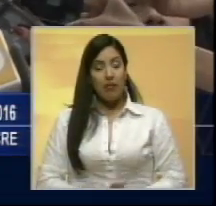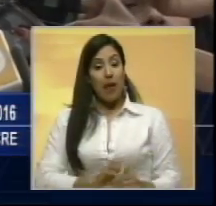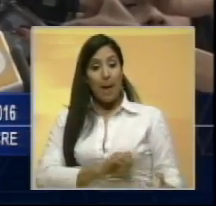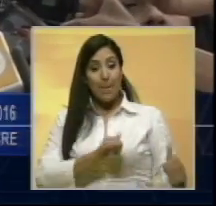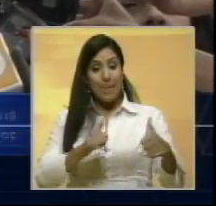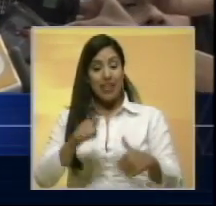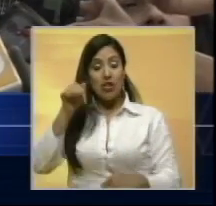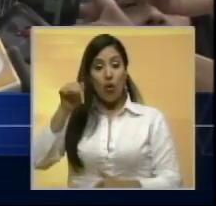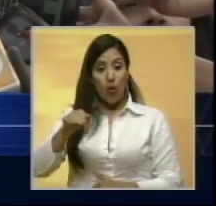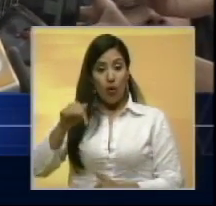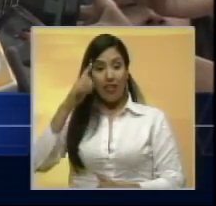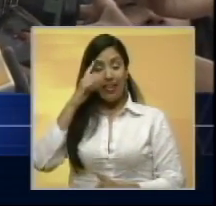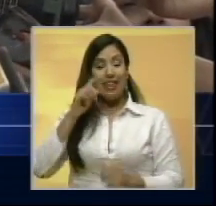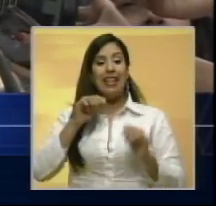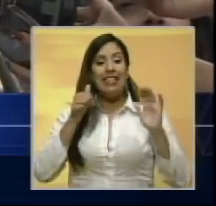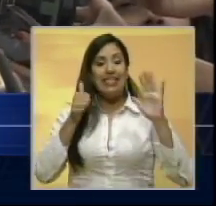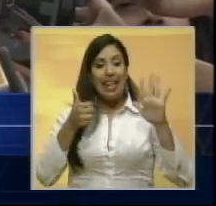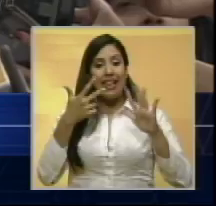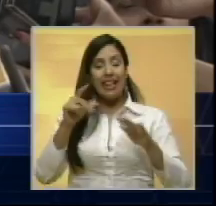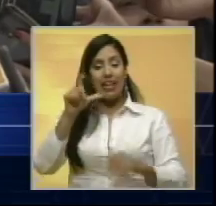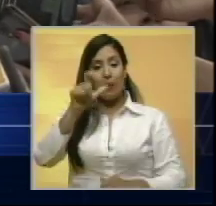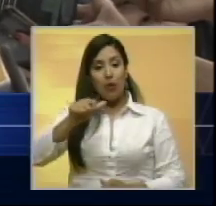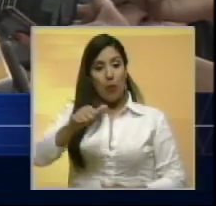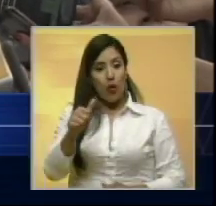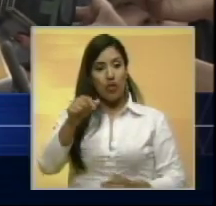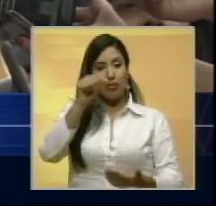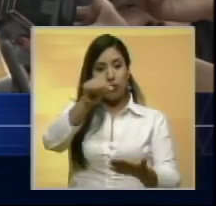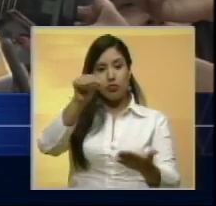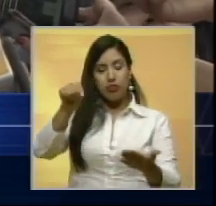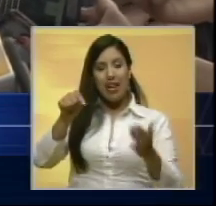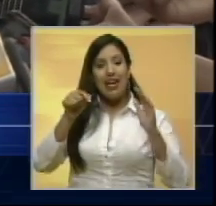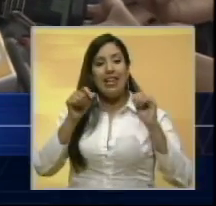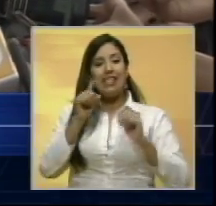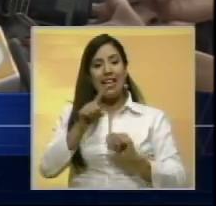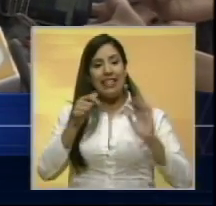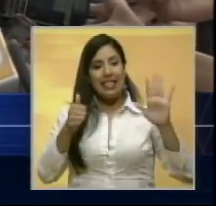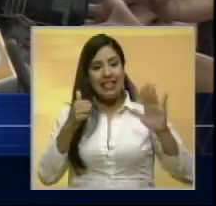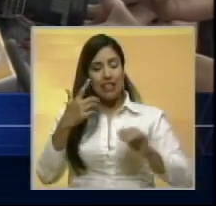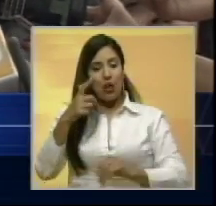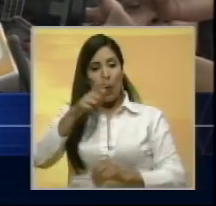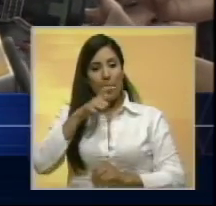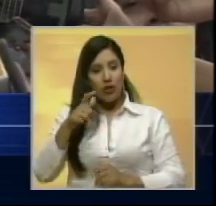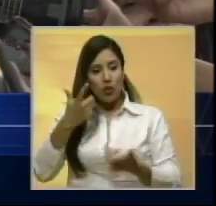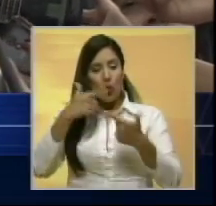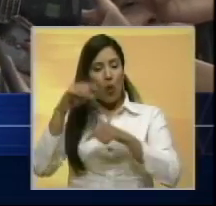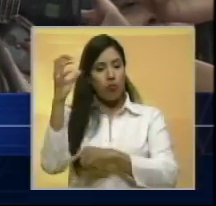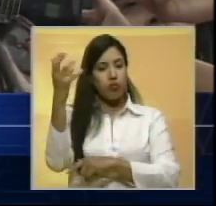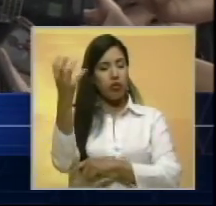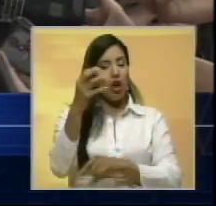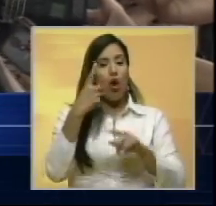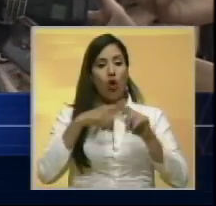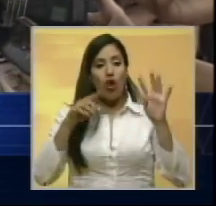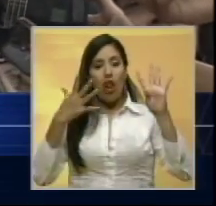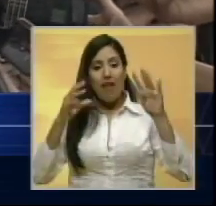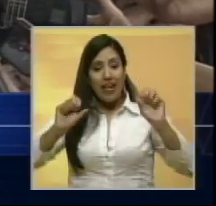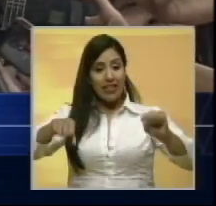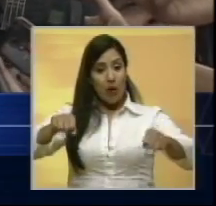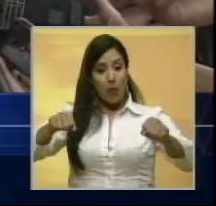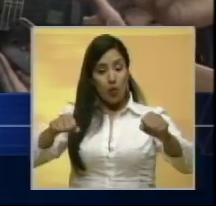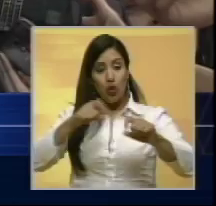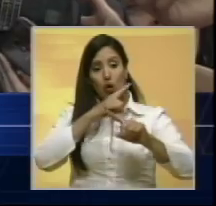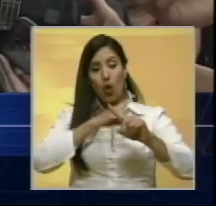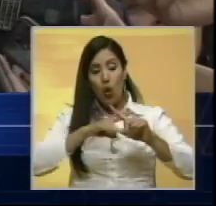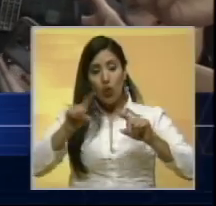partir de hoy vamos a tener 630 funcionarios en 175 unidades, 60 unidades radiopatrulleras, 90 motorizadas,